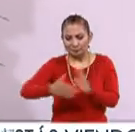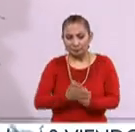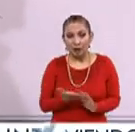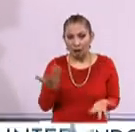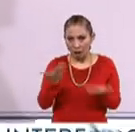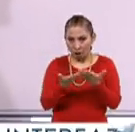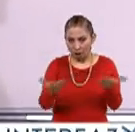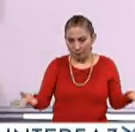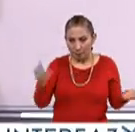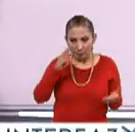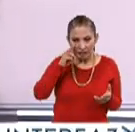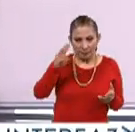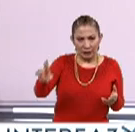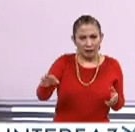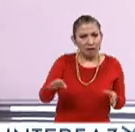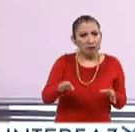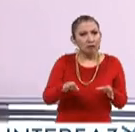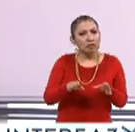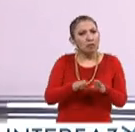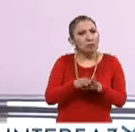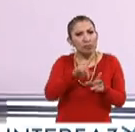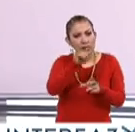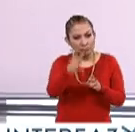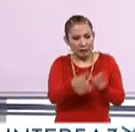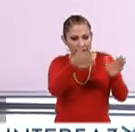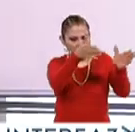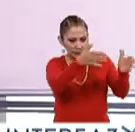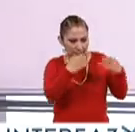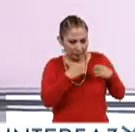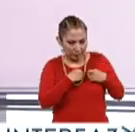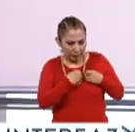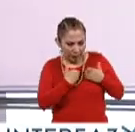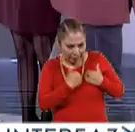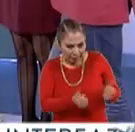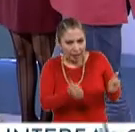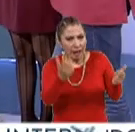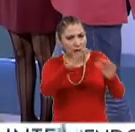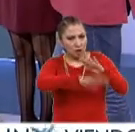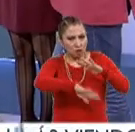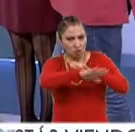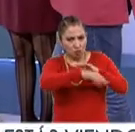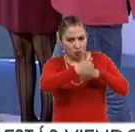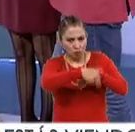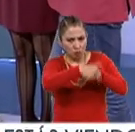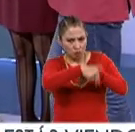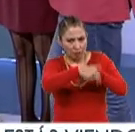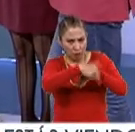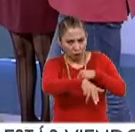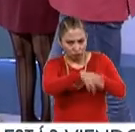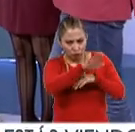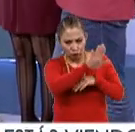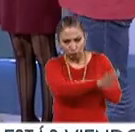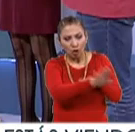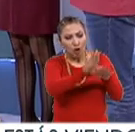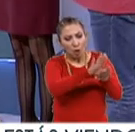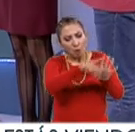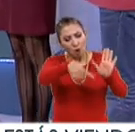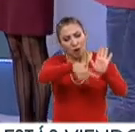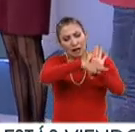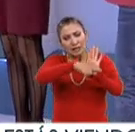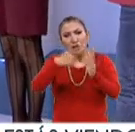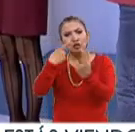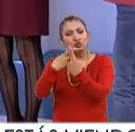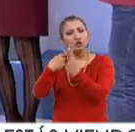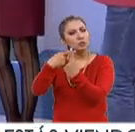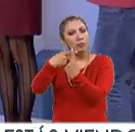nos lo permite, a ver cómo, después de pasar a entender los números básicos, cómo sería una resta o una